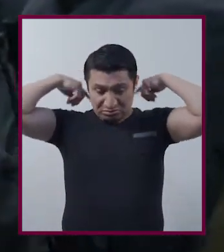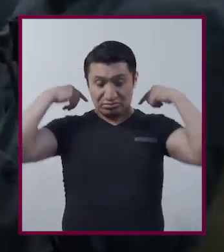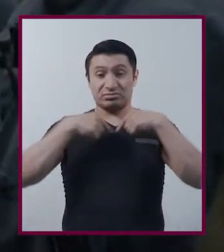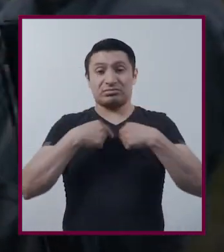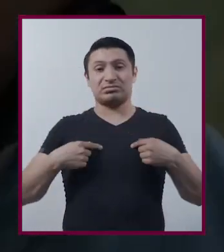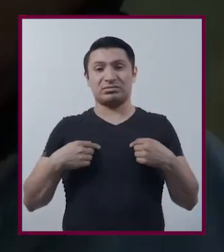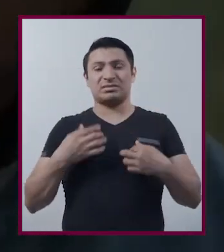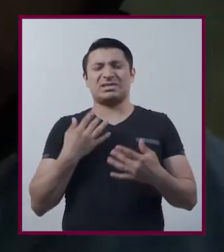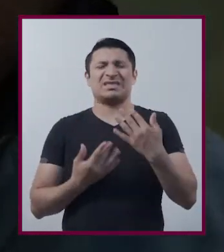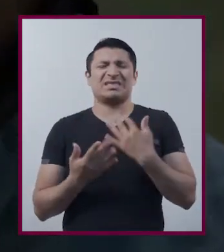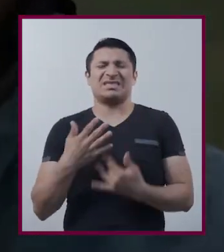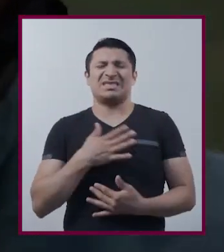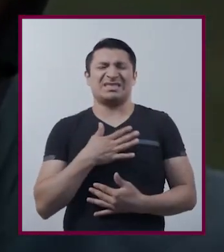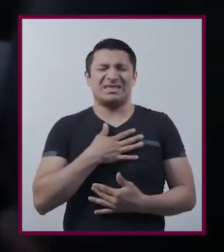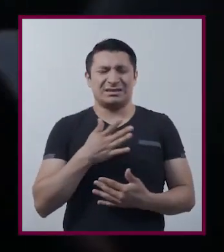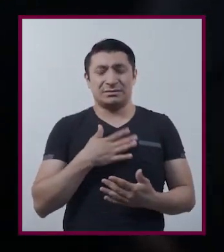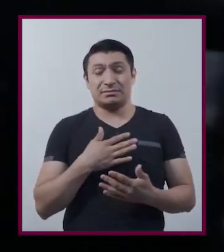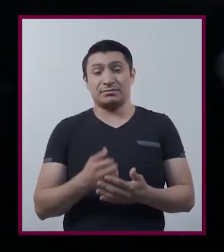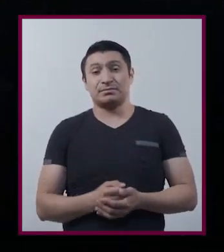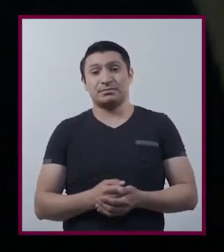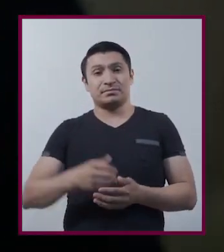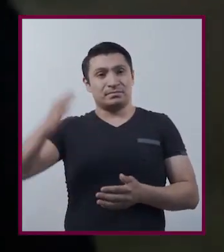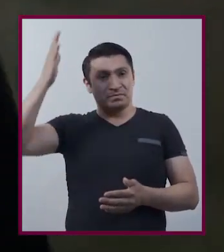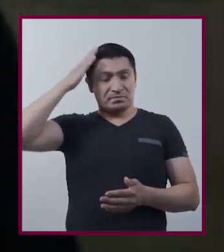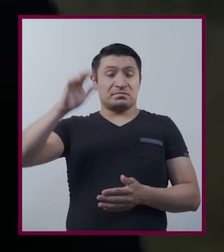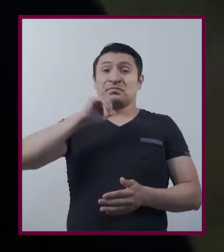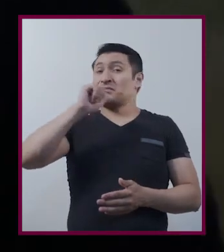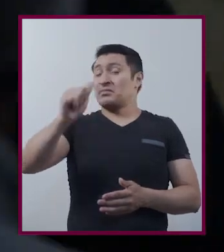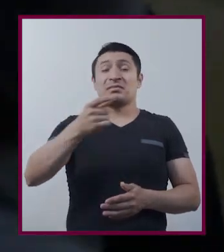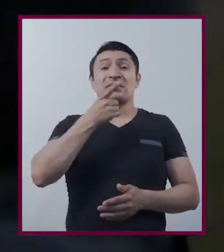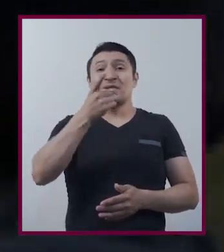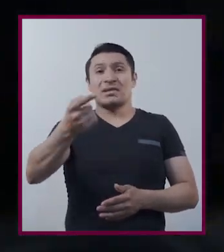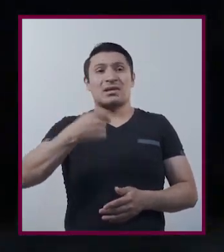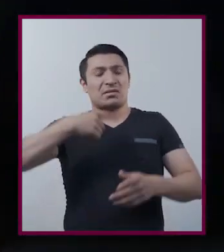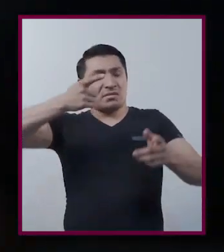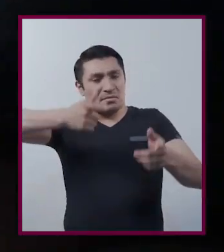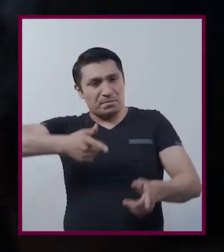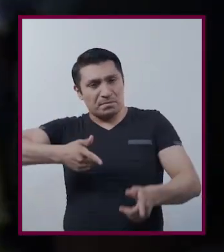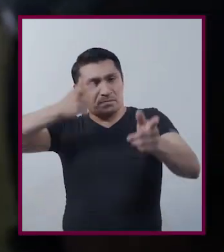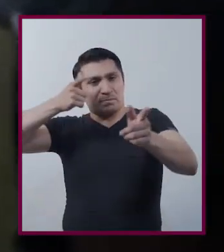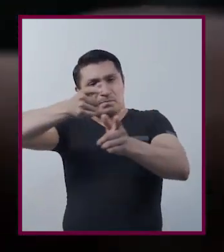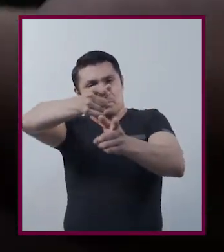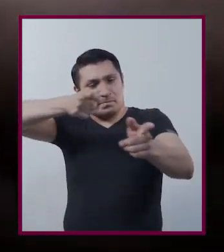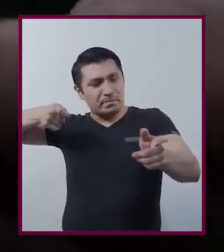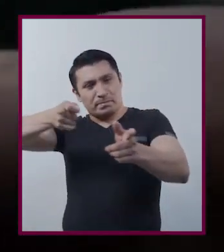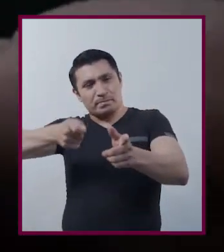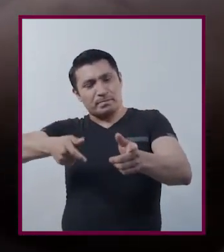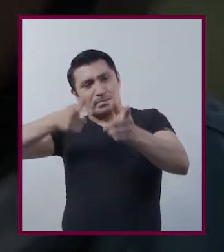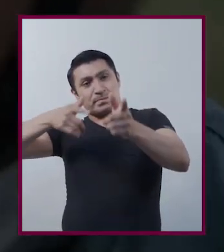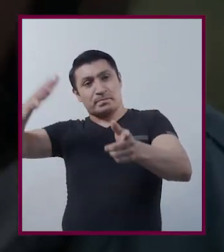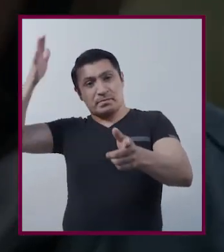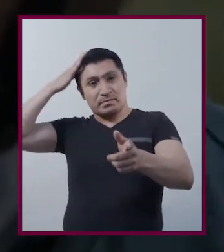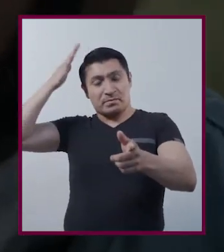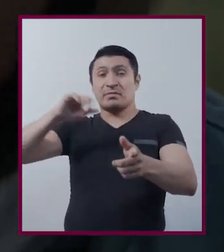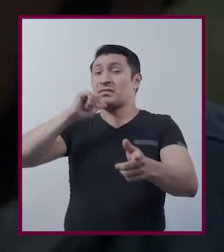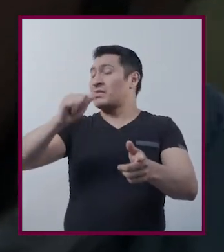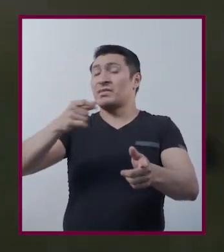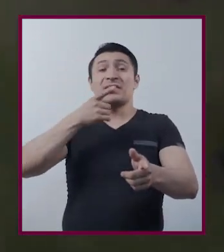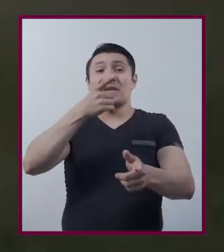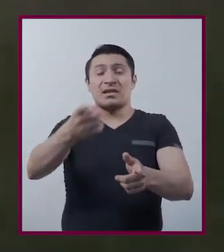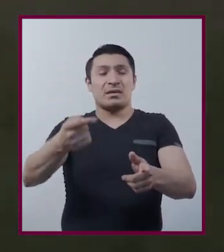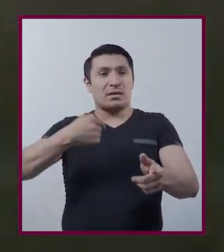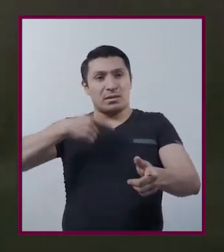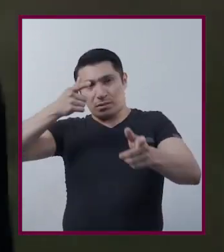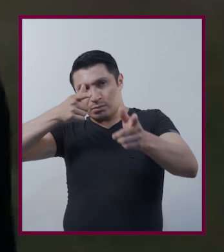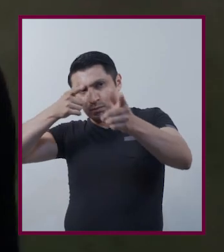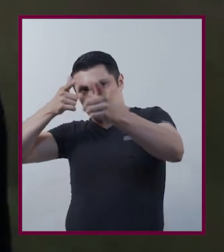me la colgué del cuello, me quemó el pecho. El capitán no dijo preparen, yo preparé mi fusil americano. El capitán